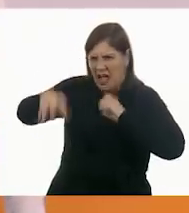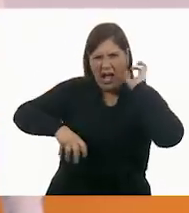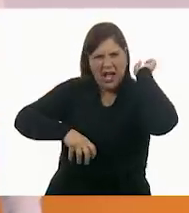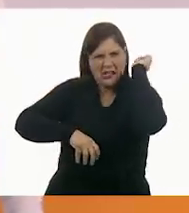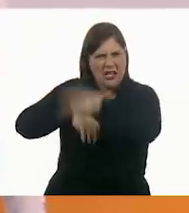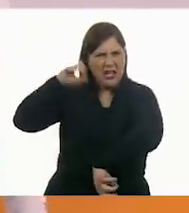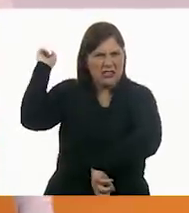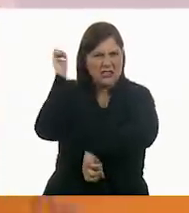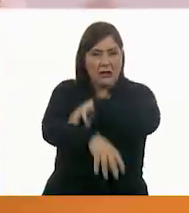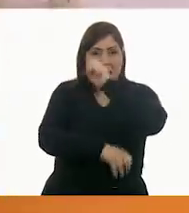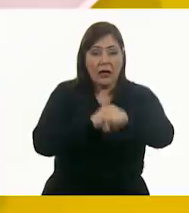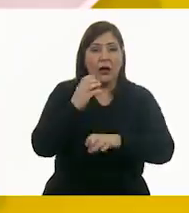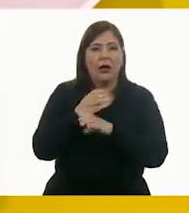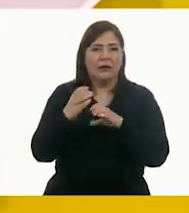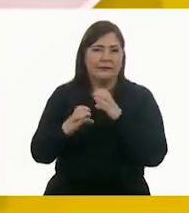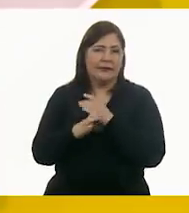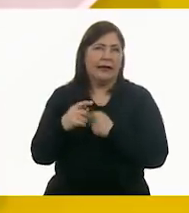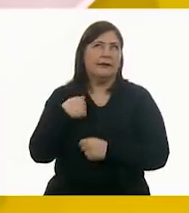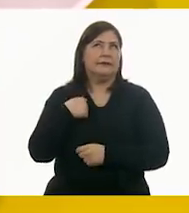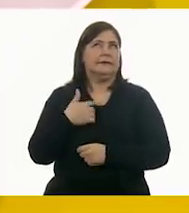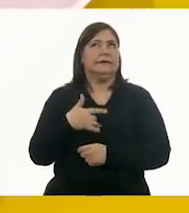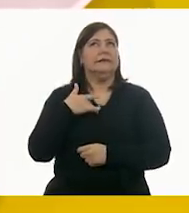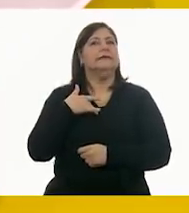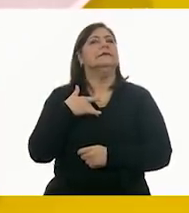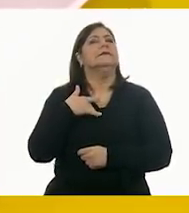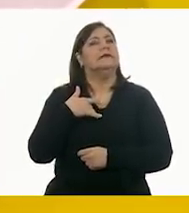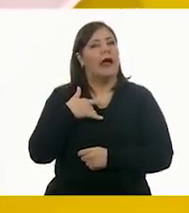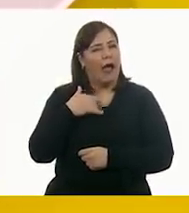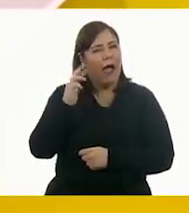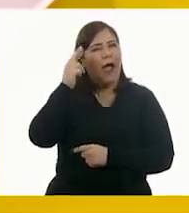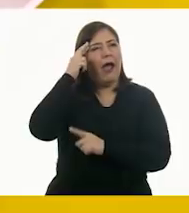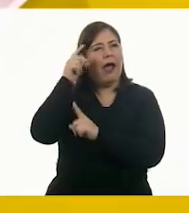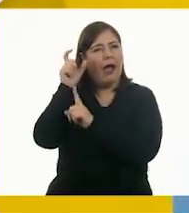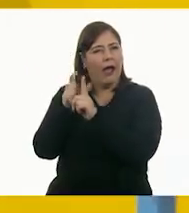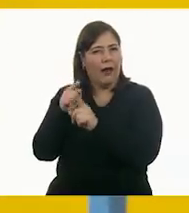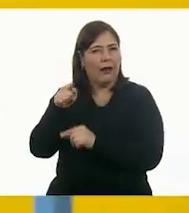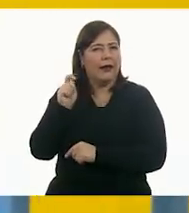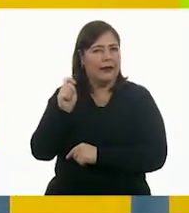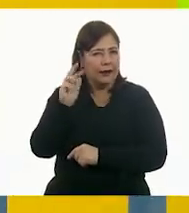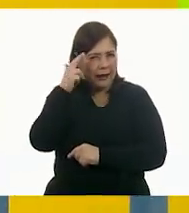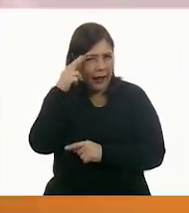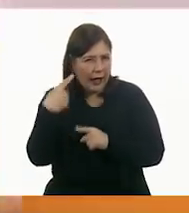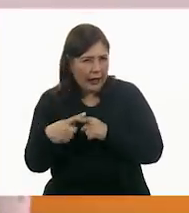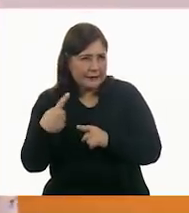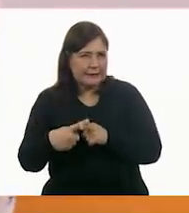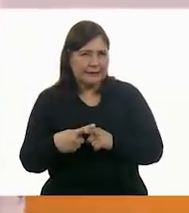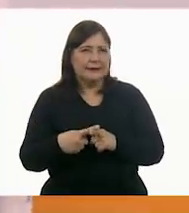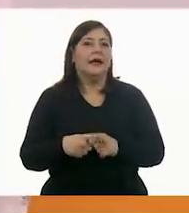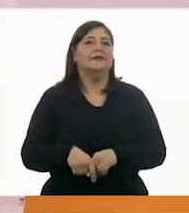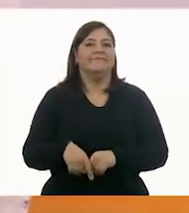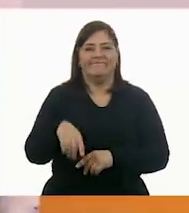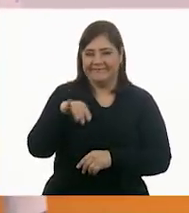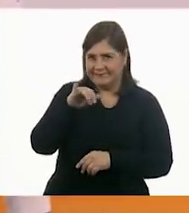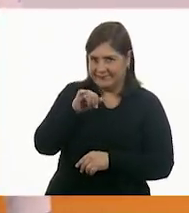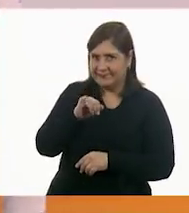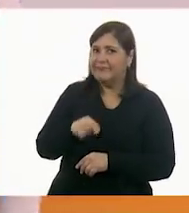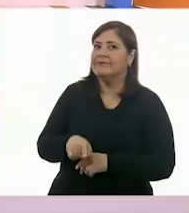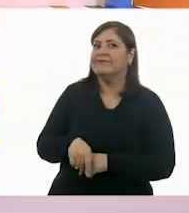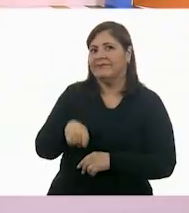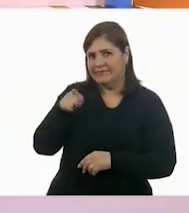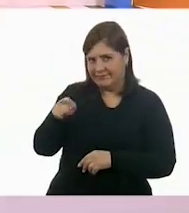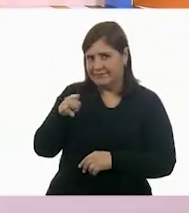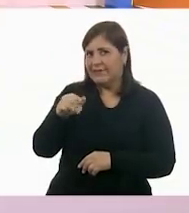que alguien que yo me acuerdo, ¿verdad? Ahí en casita, ¿te acuerdas quién? Sí,